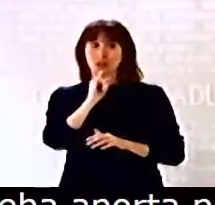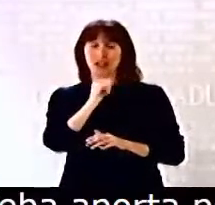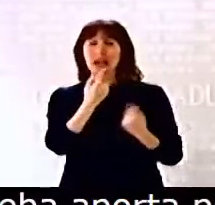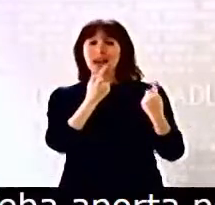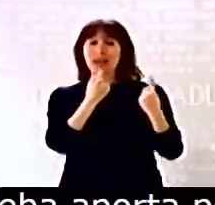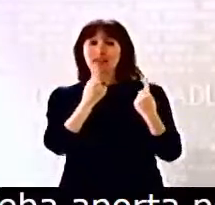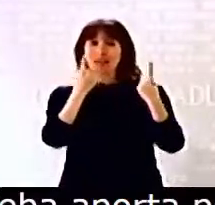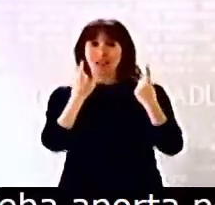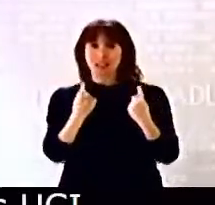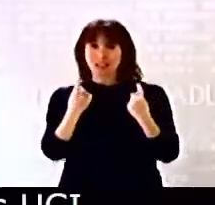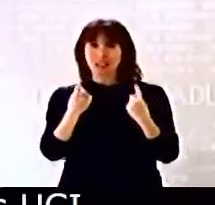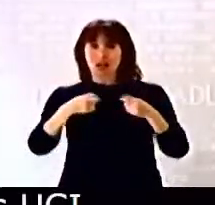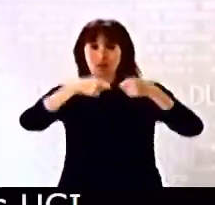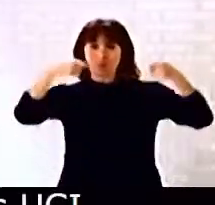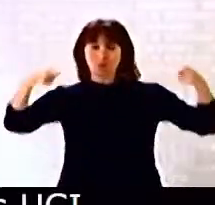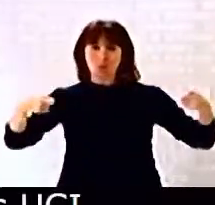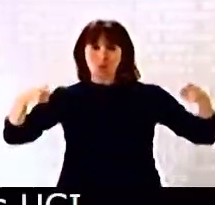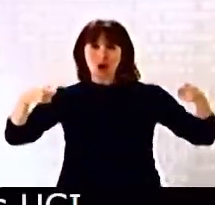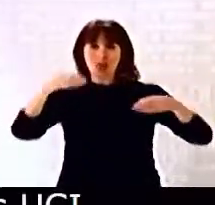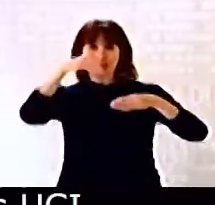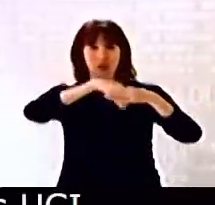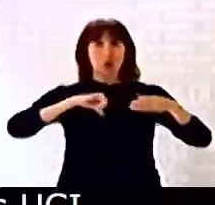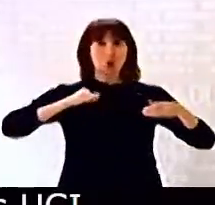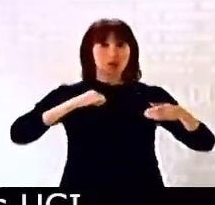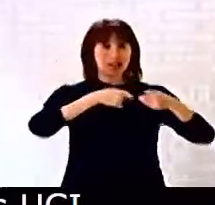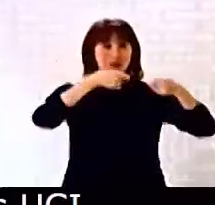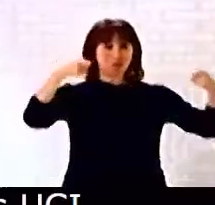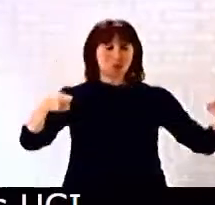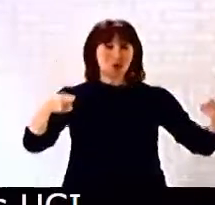necesitasen de una ampliación dentro de los hospitales,